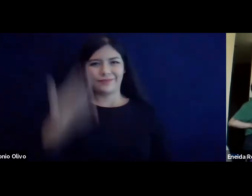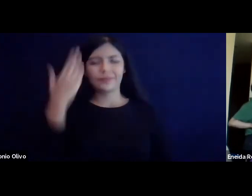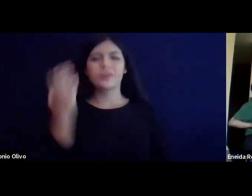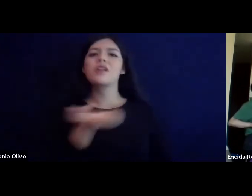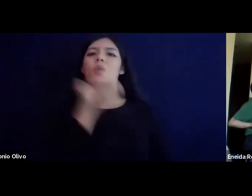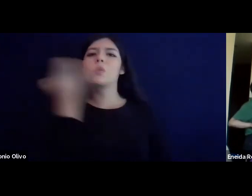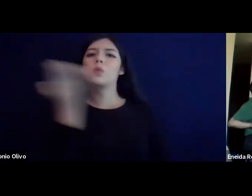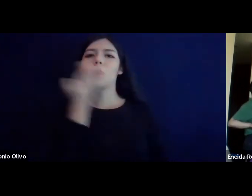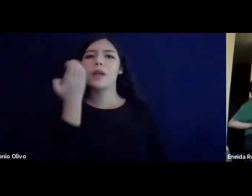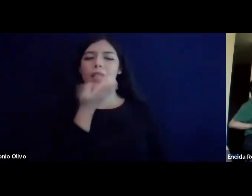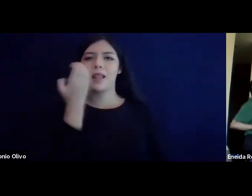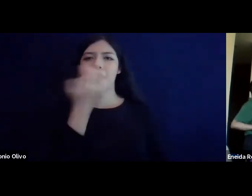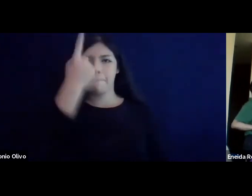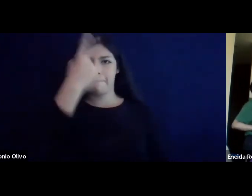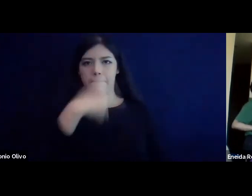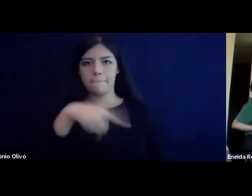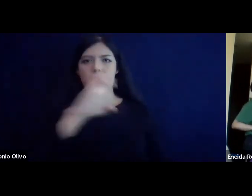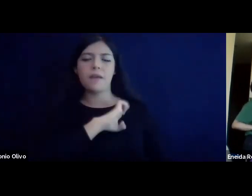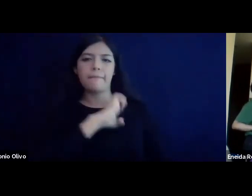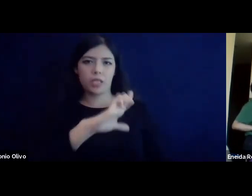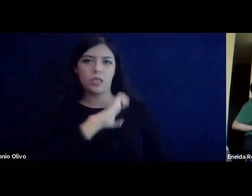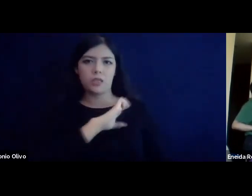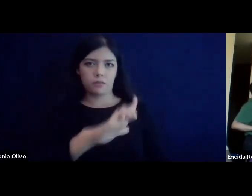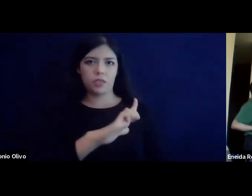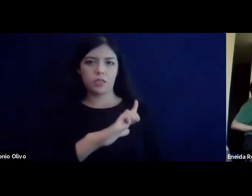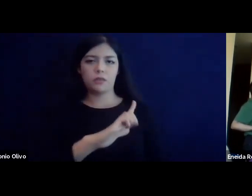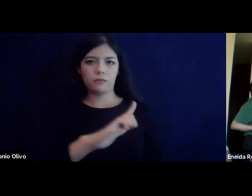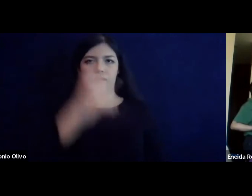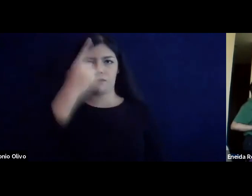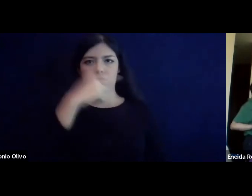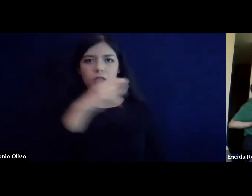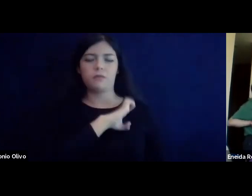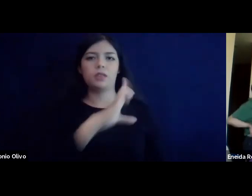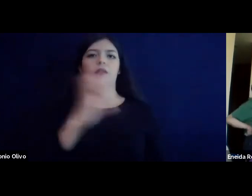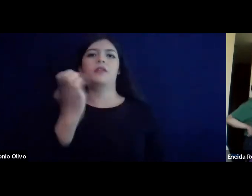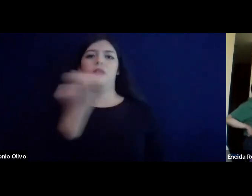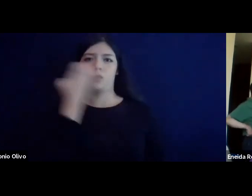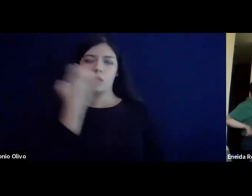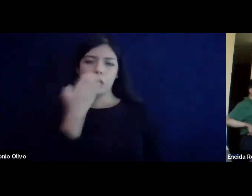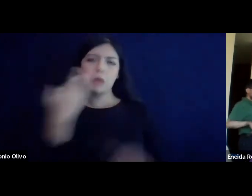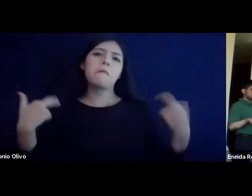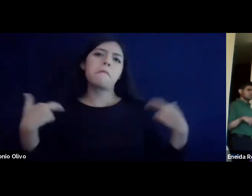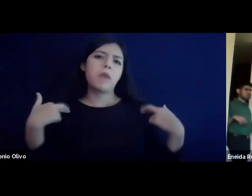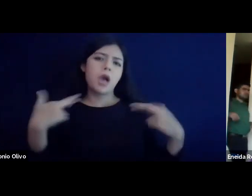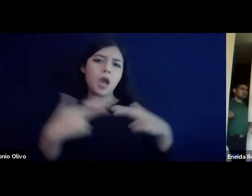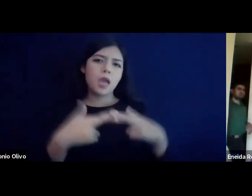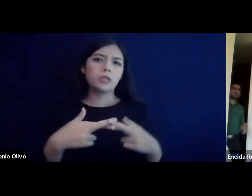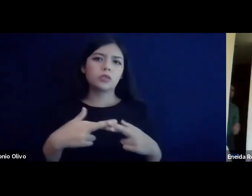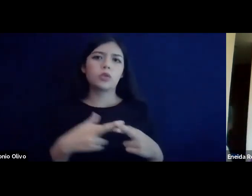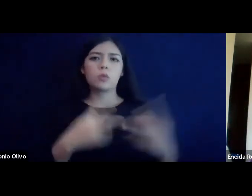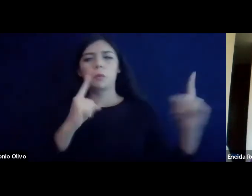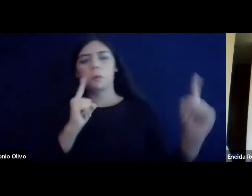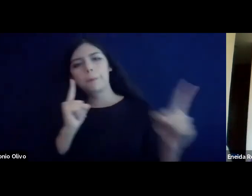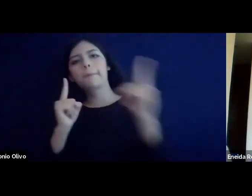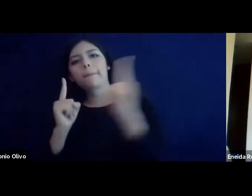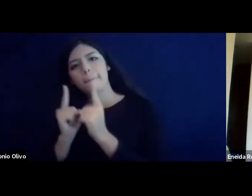mucho problema. El maestro, pues, se acercaba, tenía otro compañero